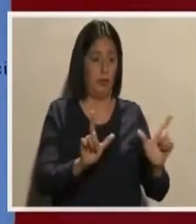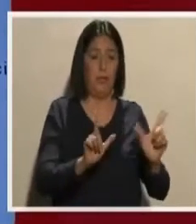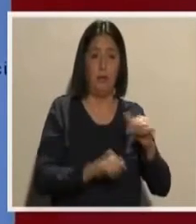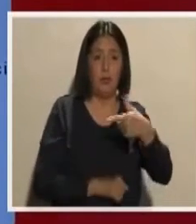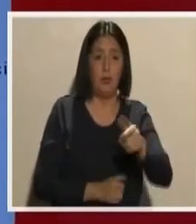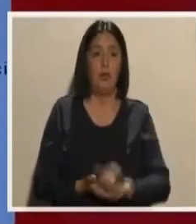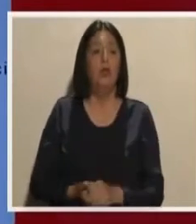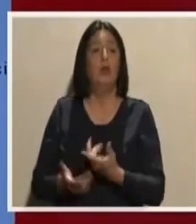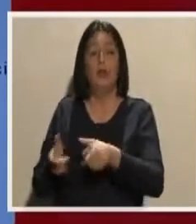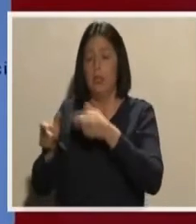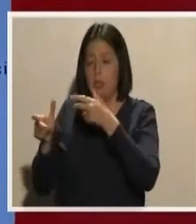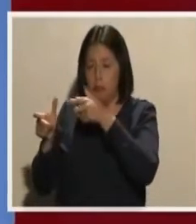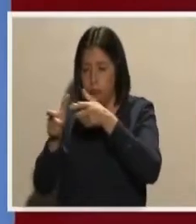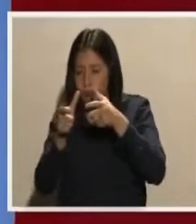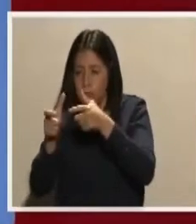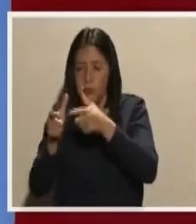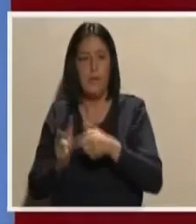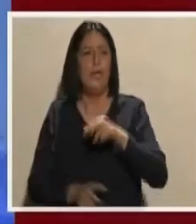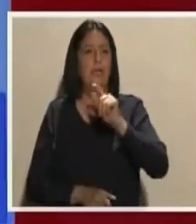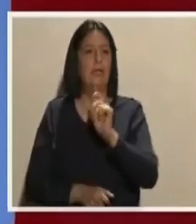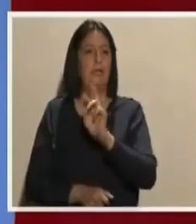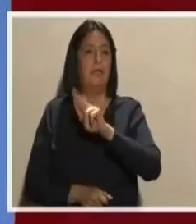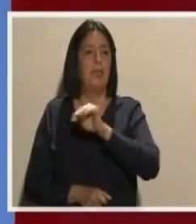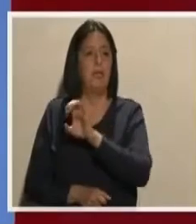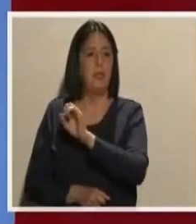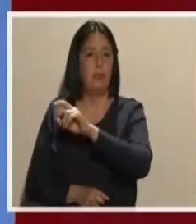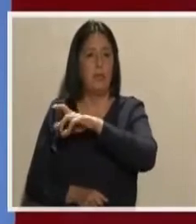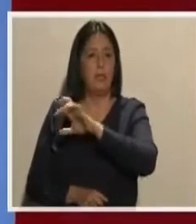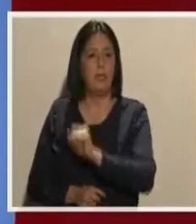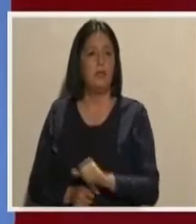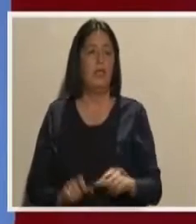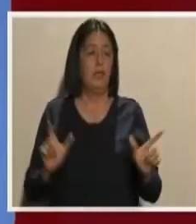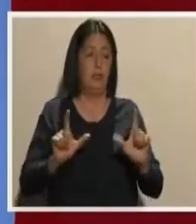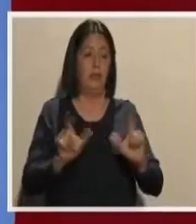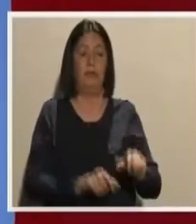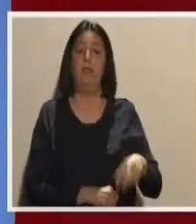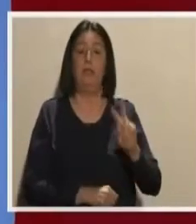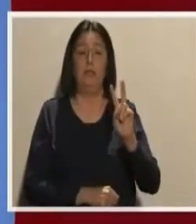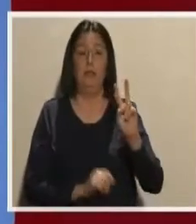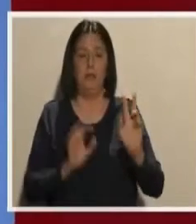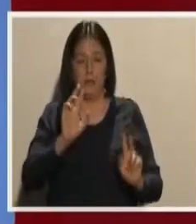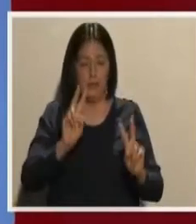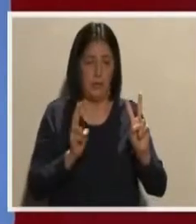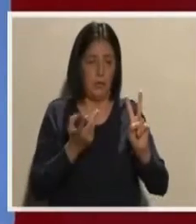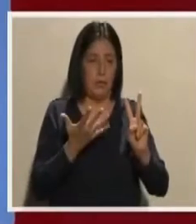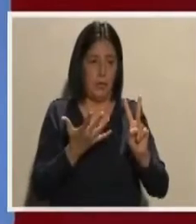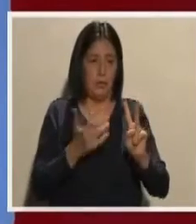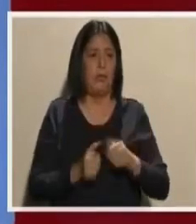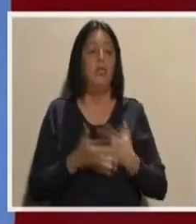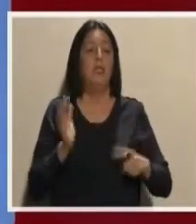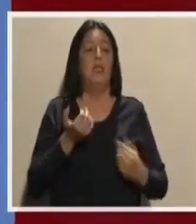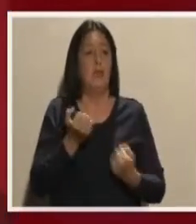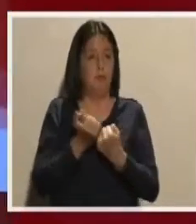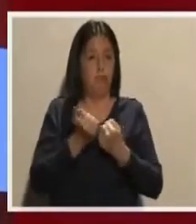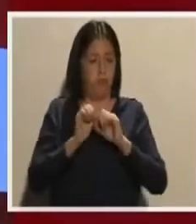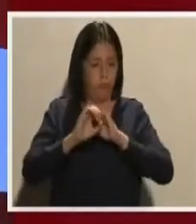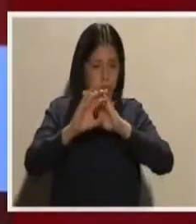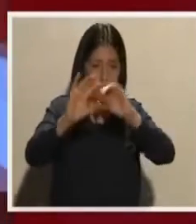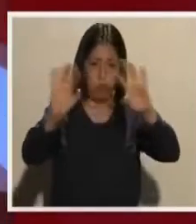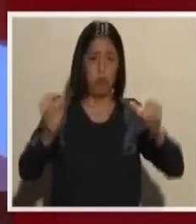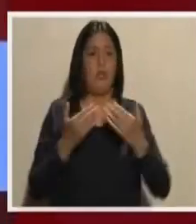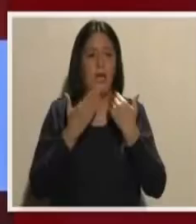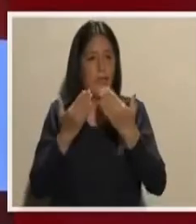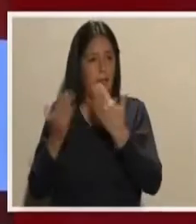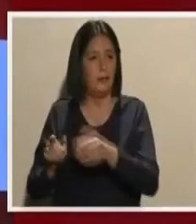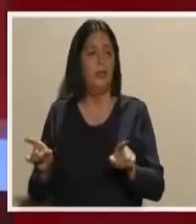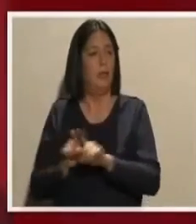de la Asociación Civil Transparencia y TV Perú, que transmite a nivel nacional, y a quien agradecemos por el apoyo. También